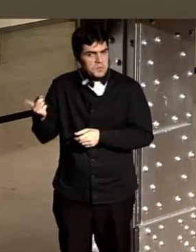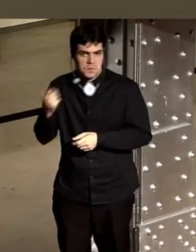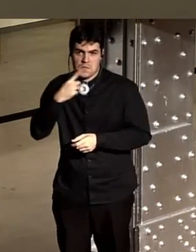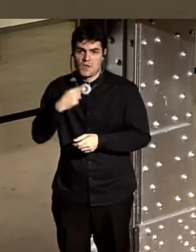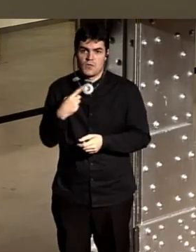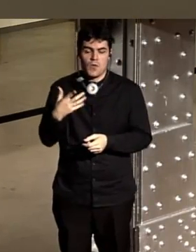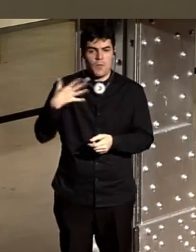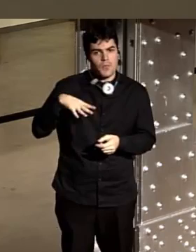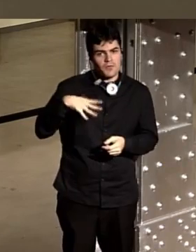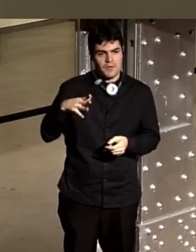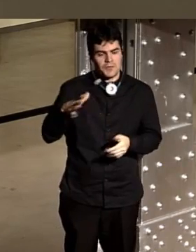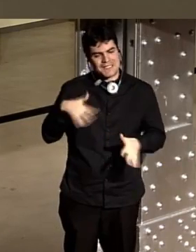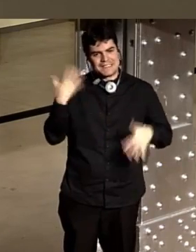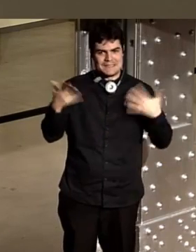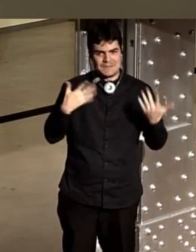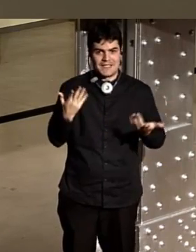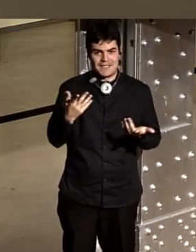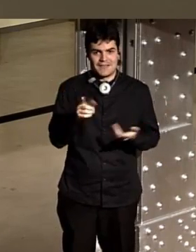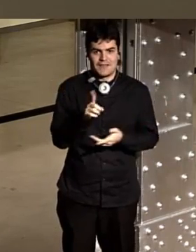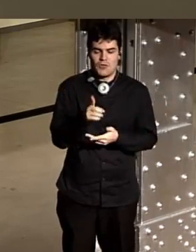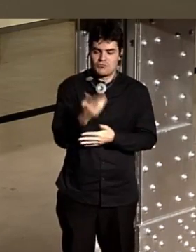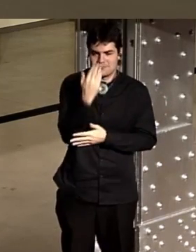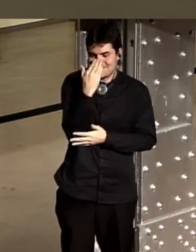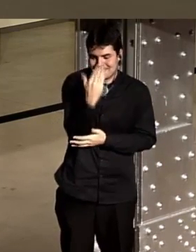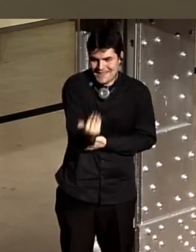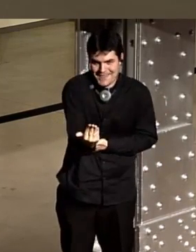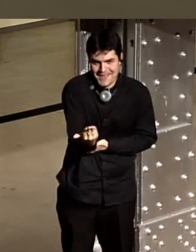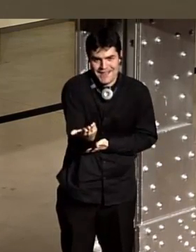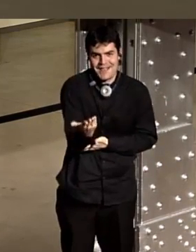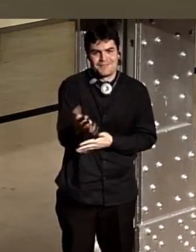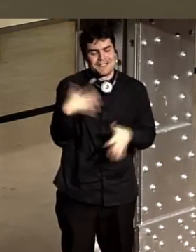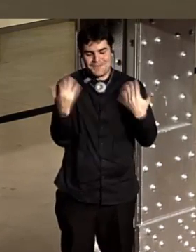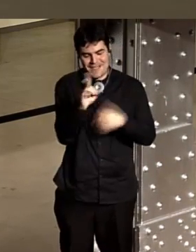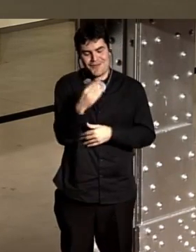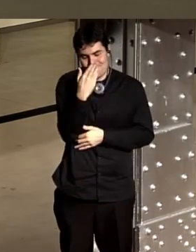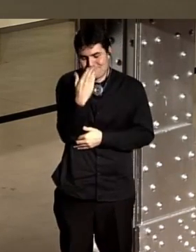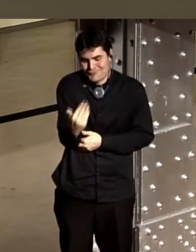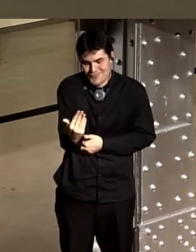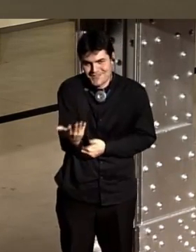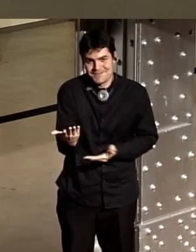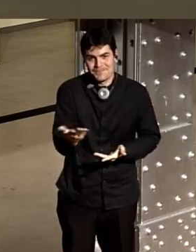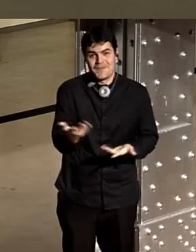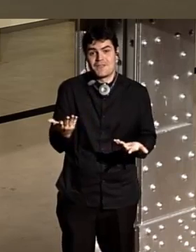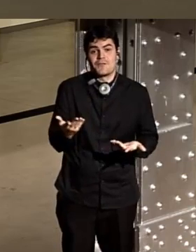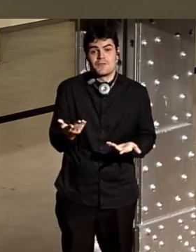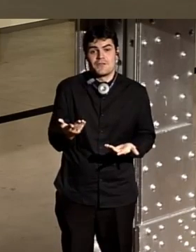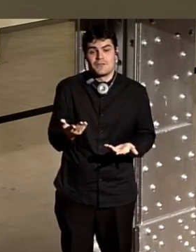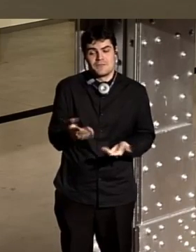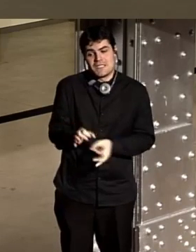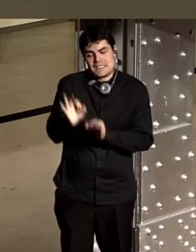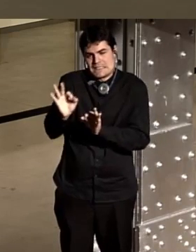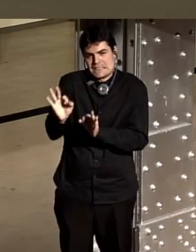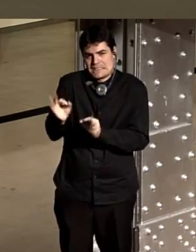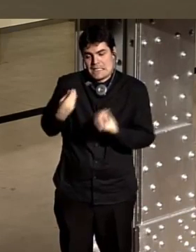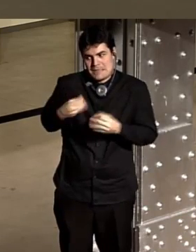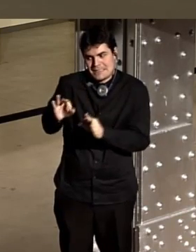seas simpática, y decía, no, voy a ser honesta, no voy a ser simpática, como lo que pasó, pasó.